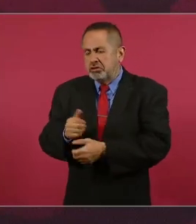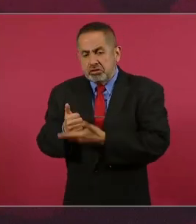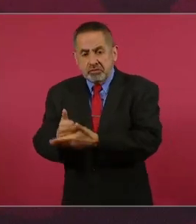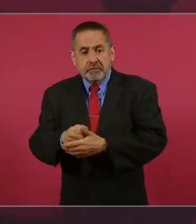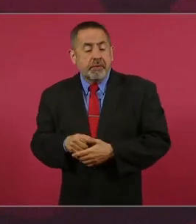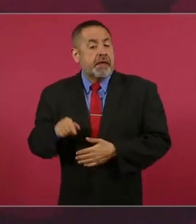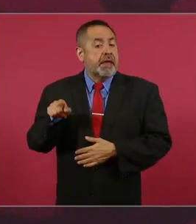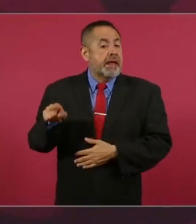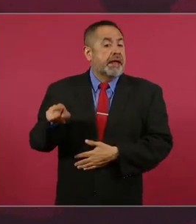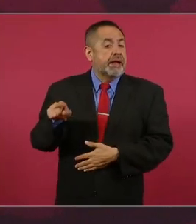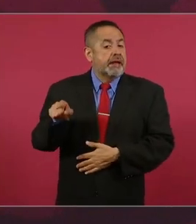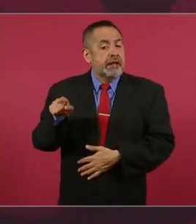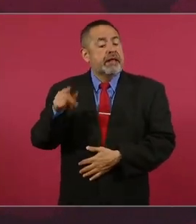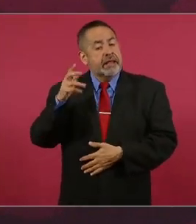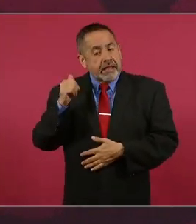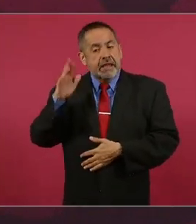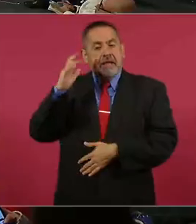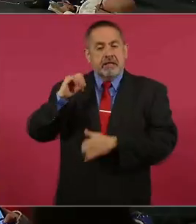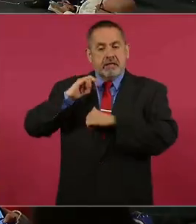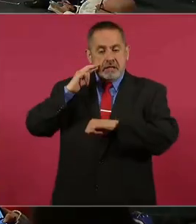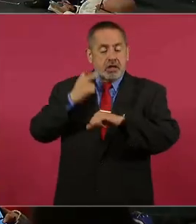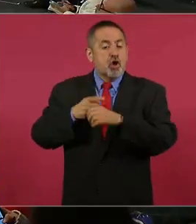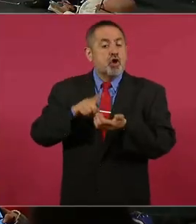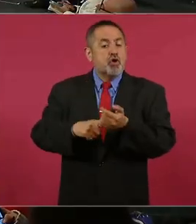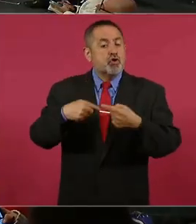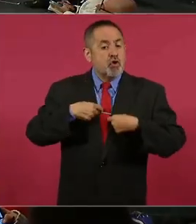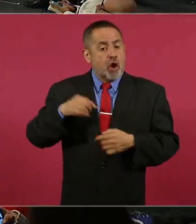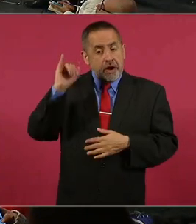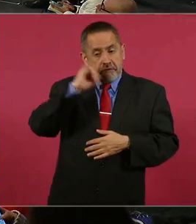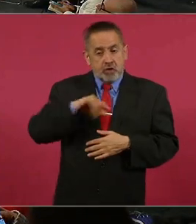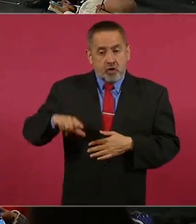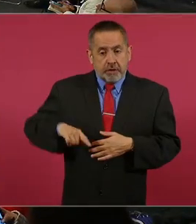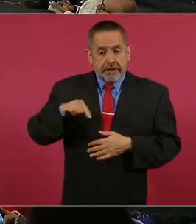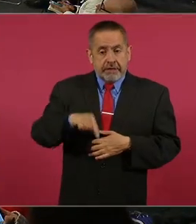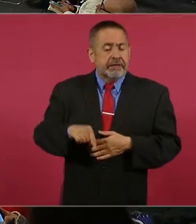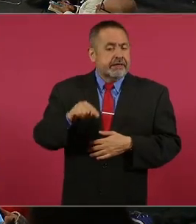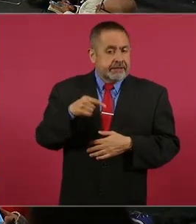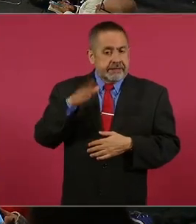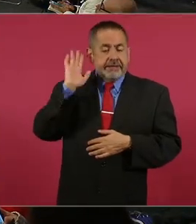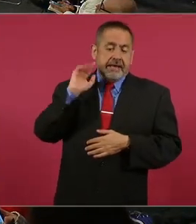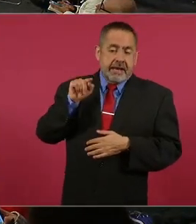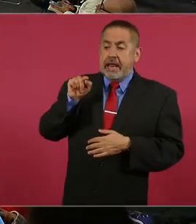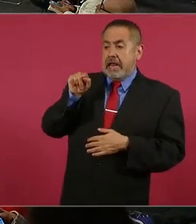Él era el encargado aquí, cuando fui jefe de gobierno, de atender